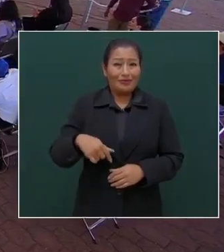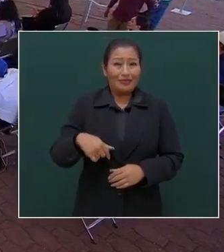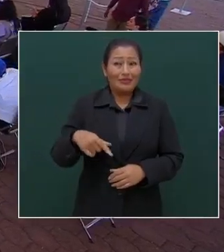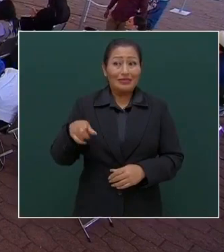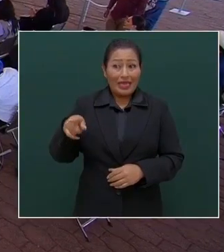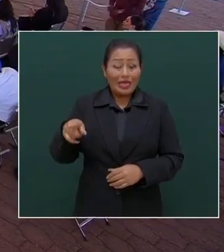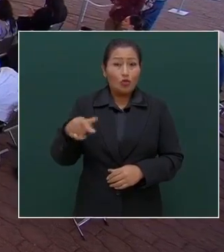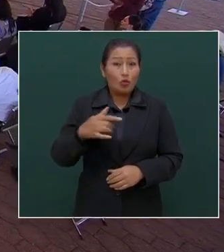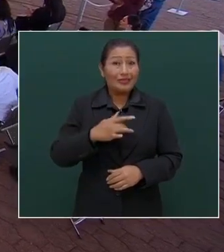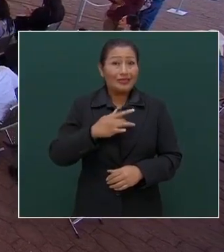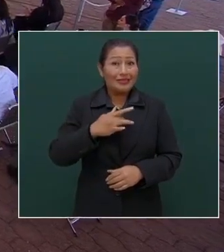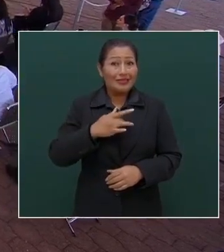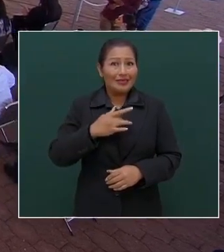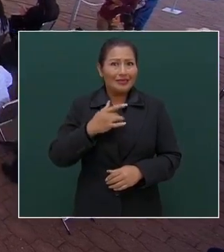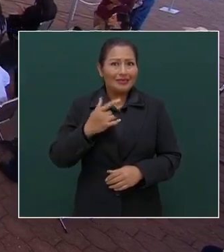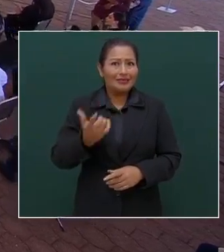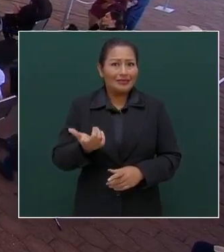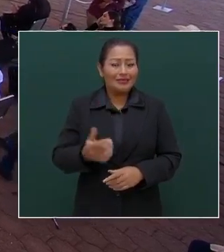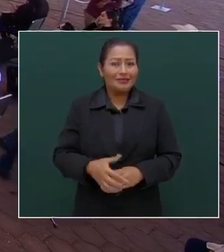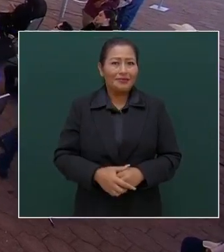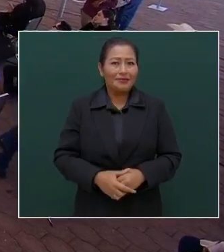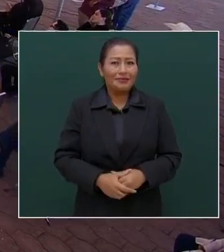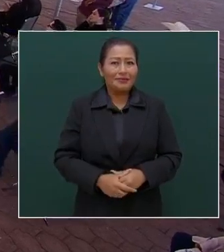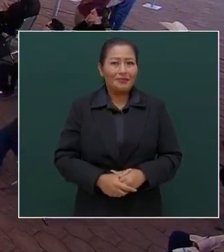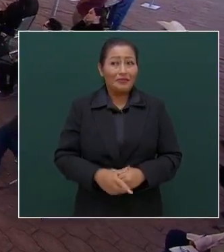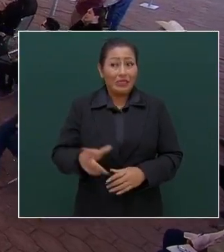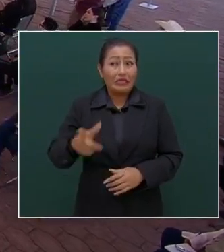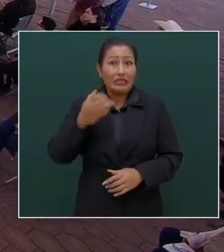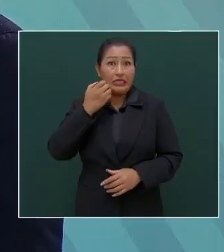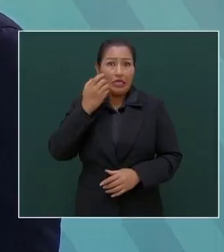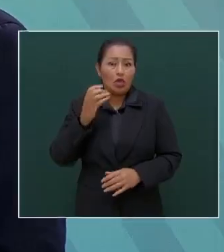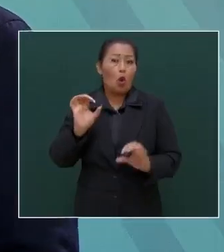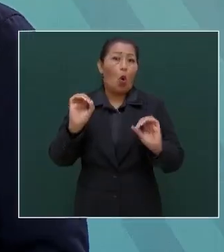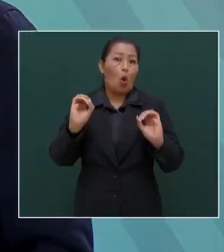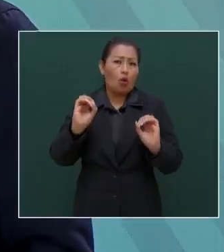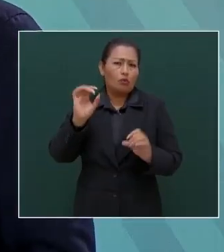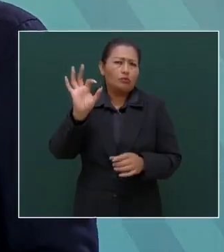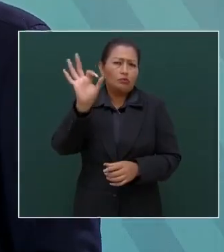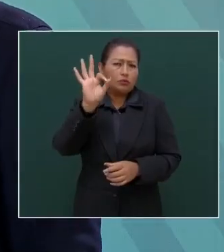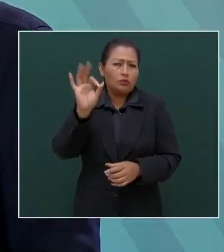con el propósito, a lo mejor algunos